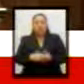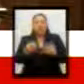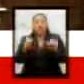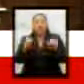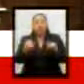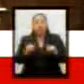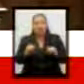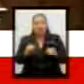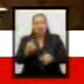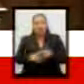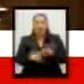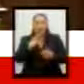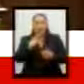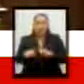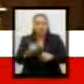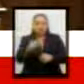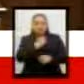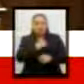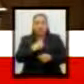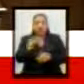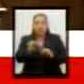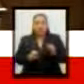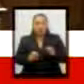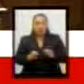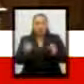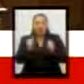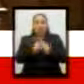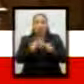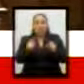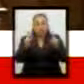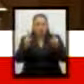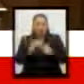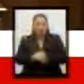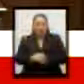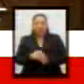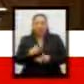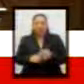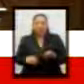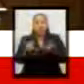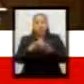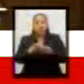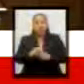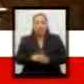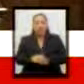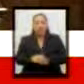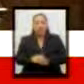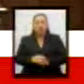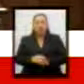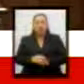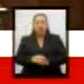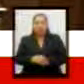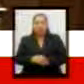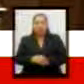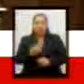informarles qué es lo que está haciendo el Ministerio de Economía con respecto a este tema que es tan importante como la perspectiva de